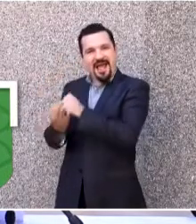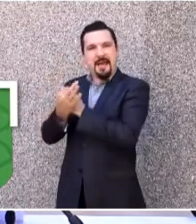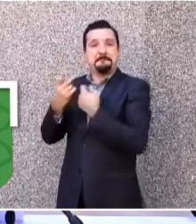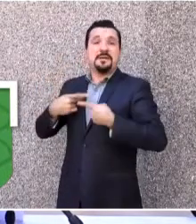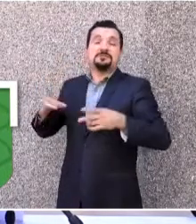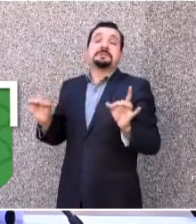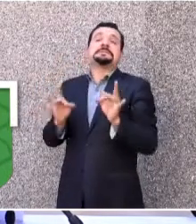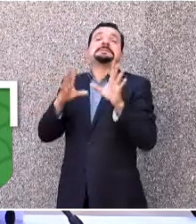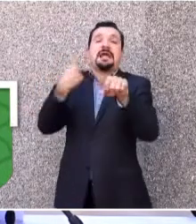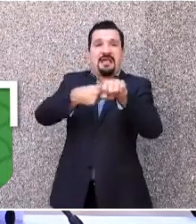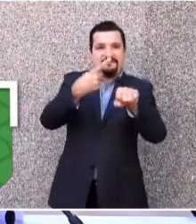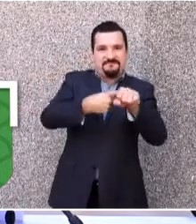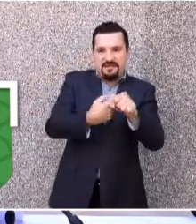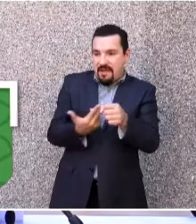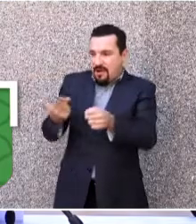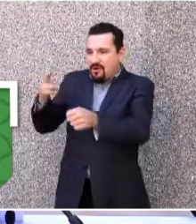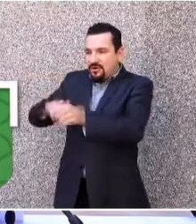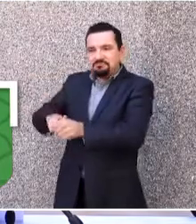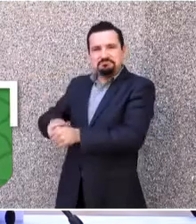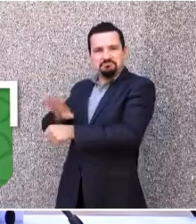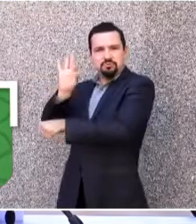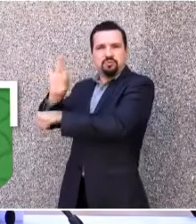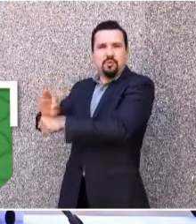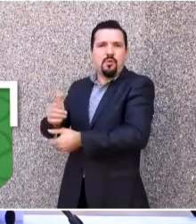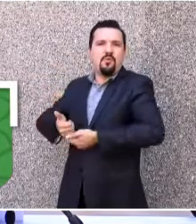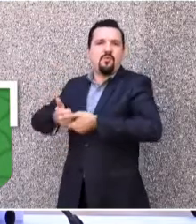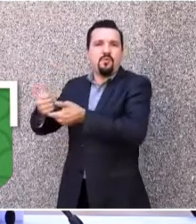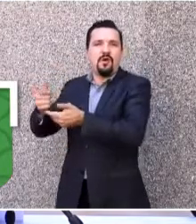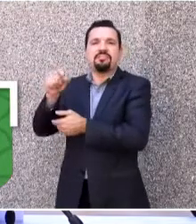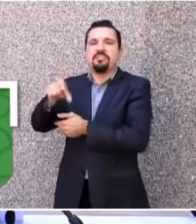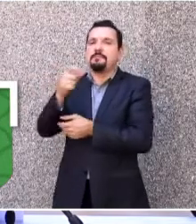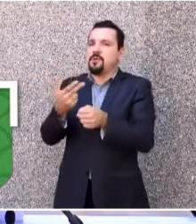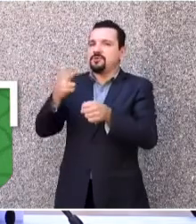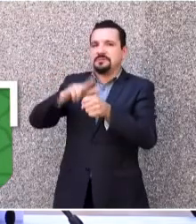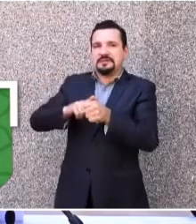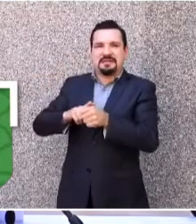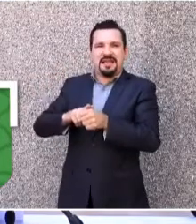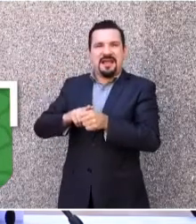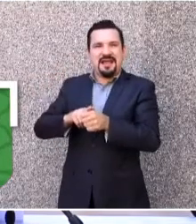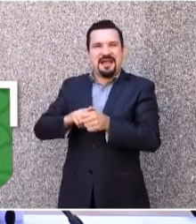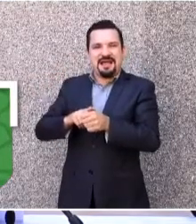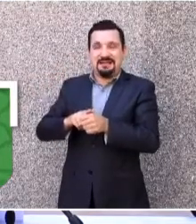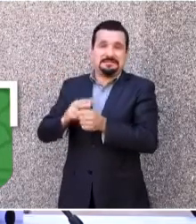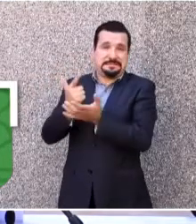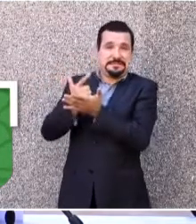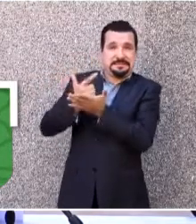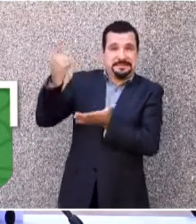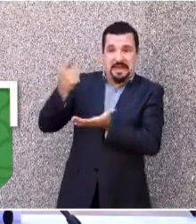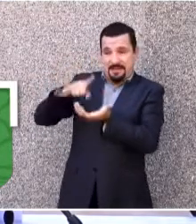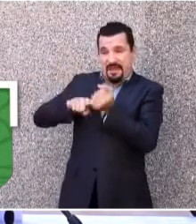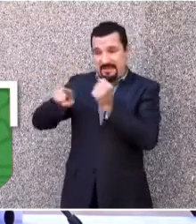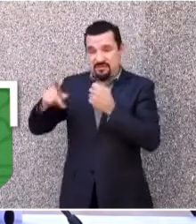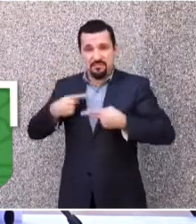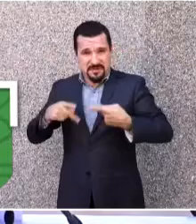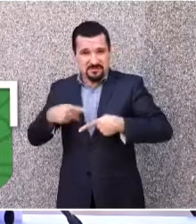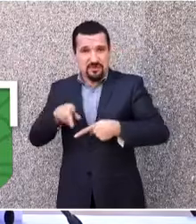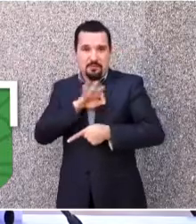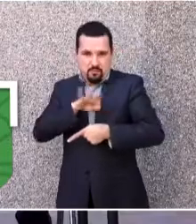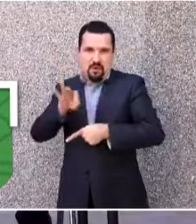y en el caso de hospitalización en terapia intensiva de los mismos. ¿Le